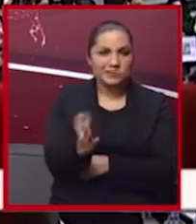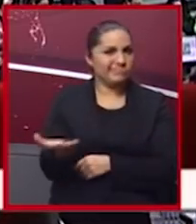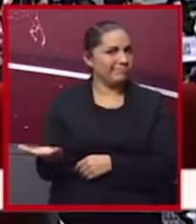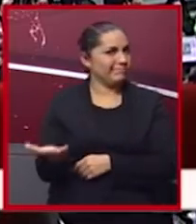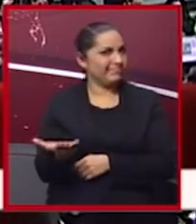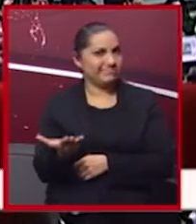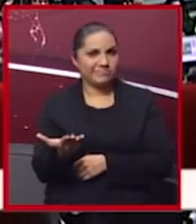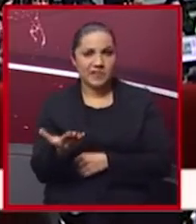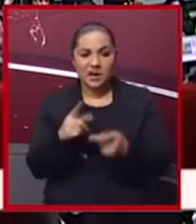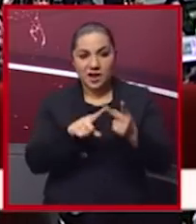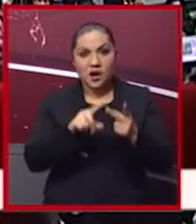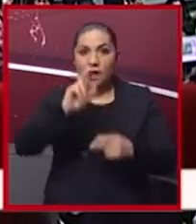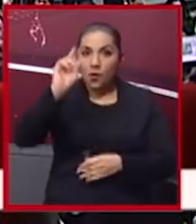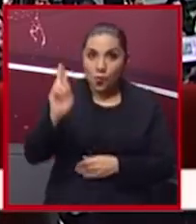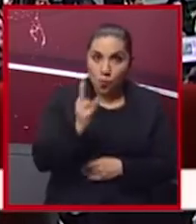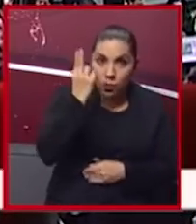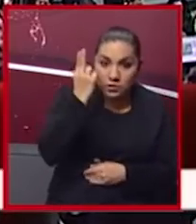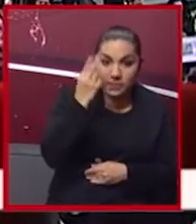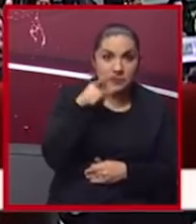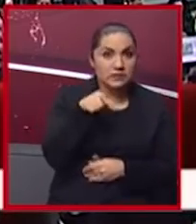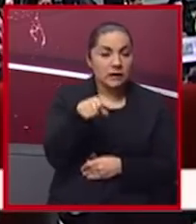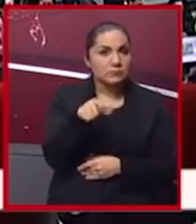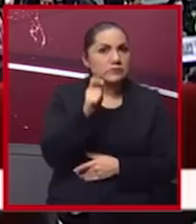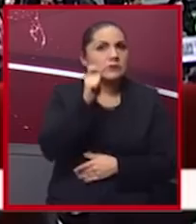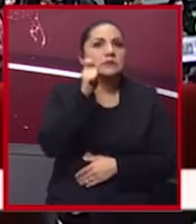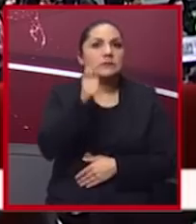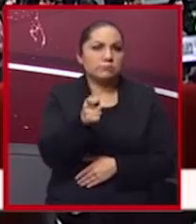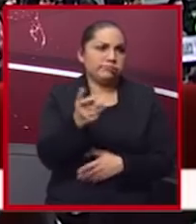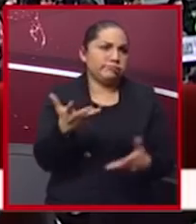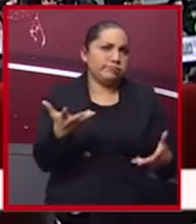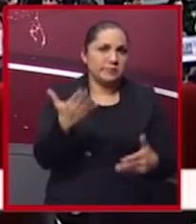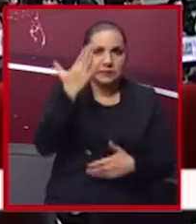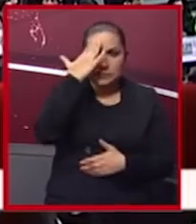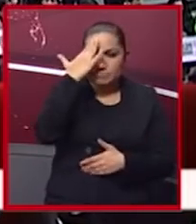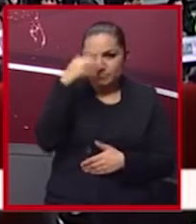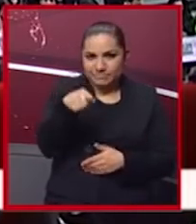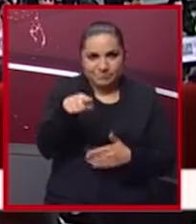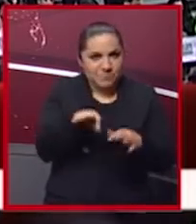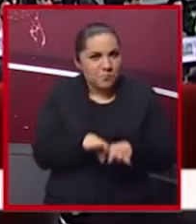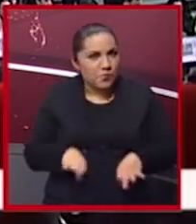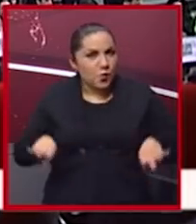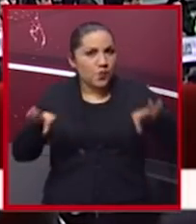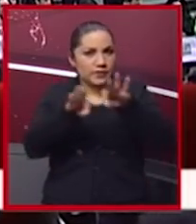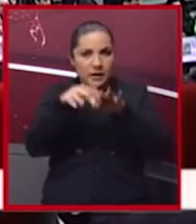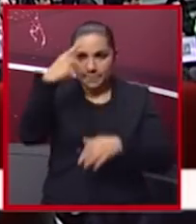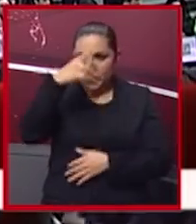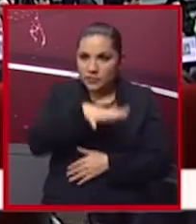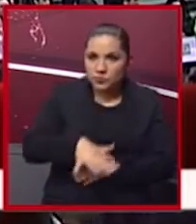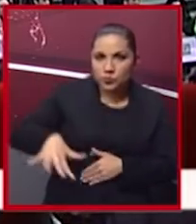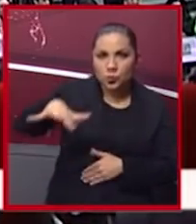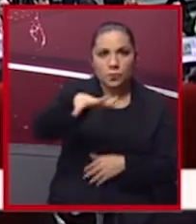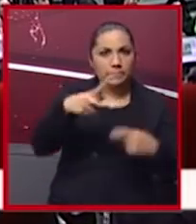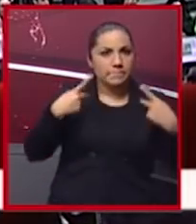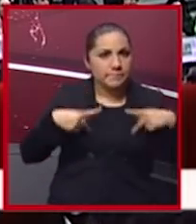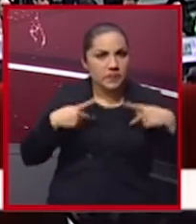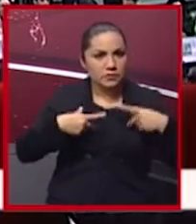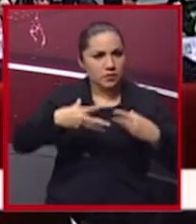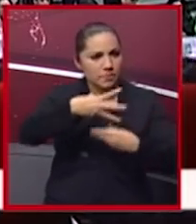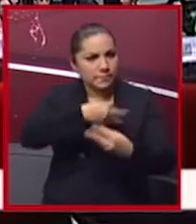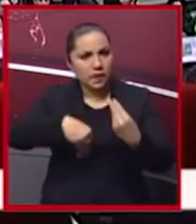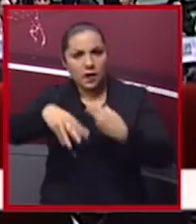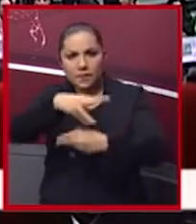educación superior, que ha sido el principal detonante de la movilidad social, se quede por abajo